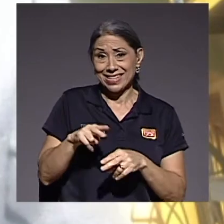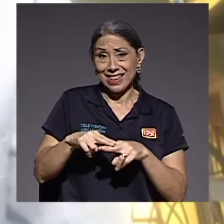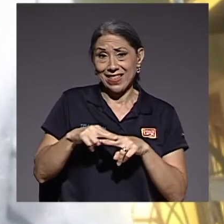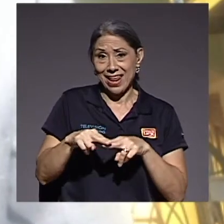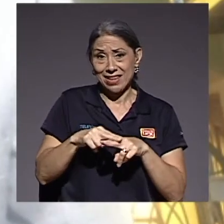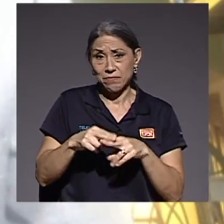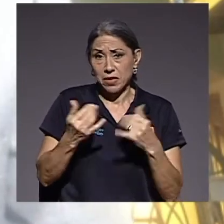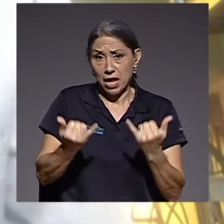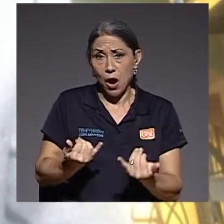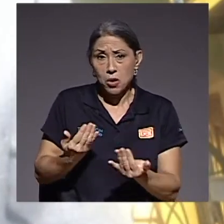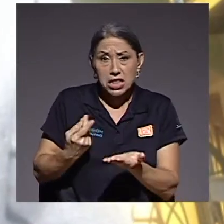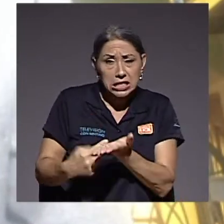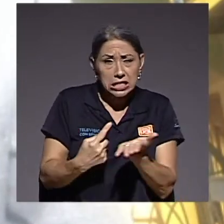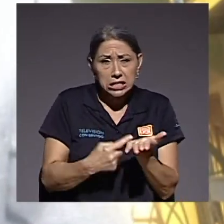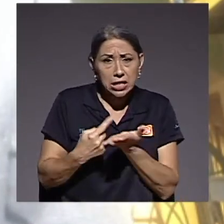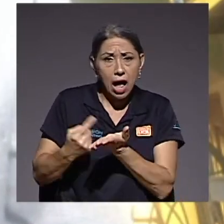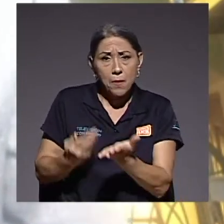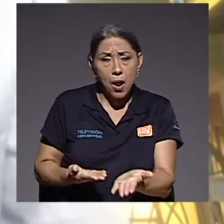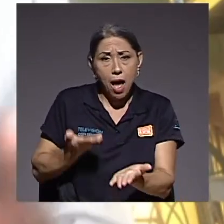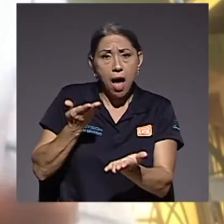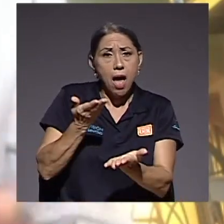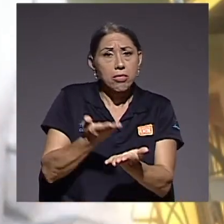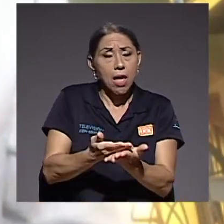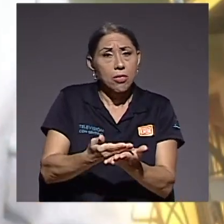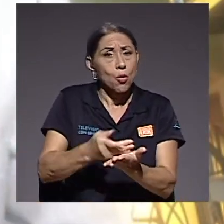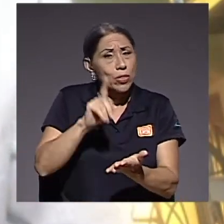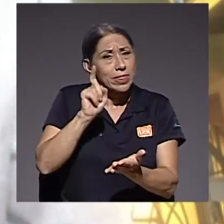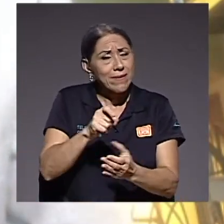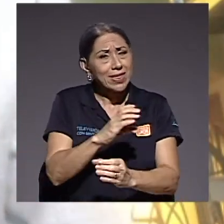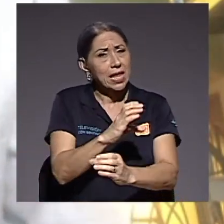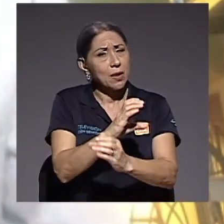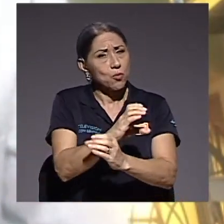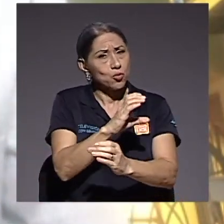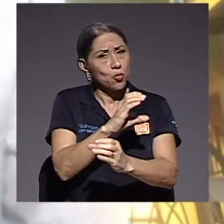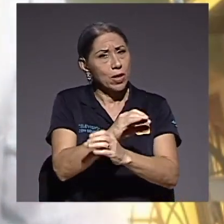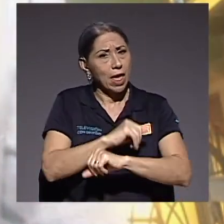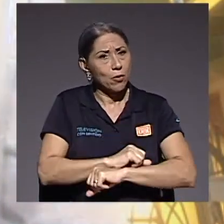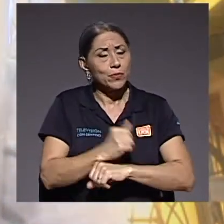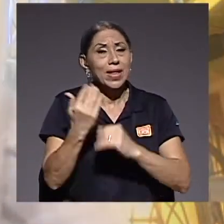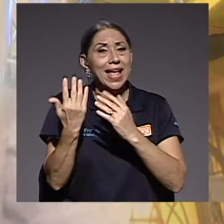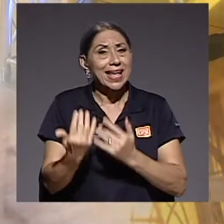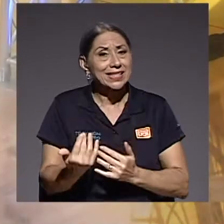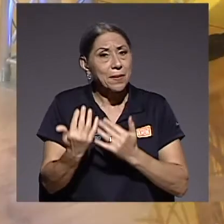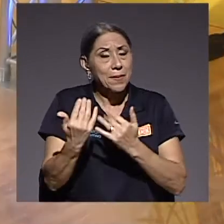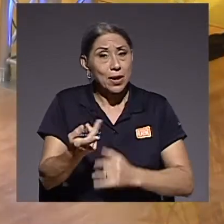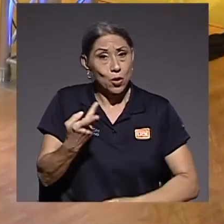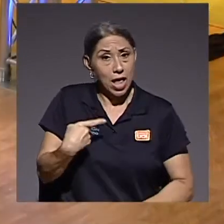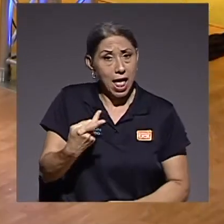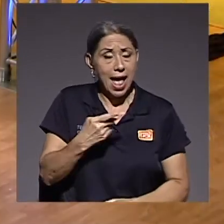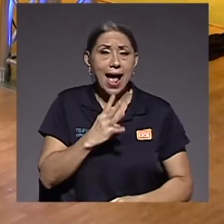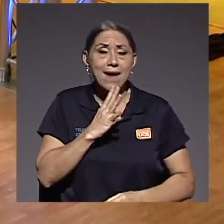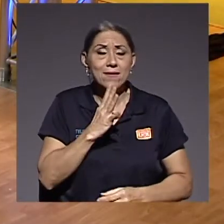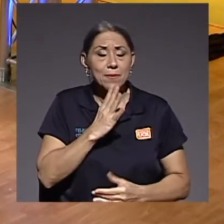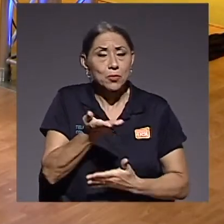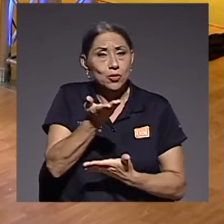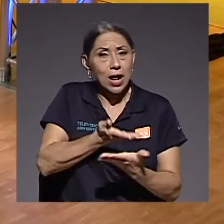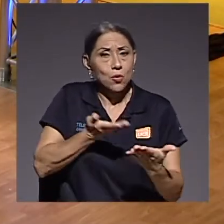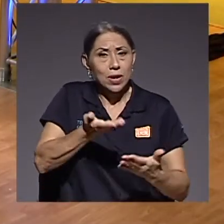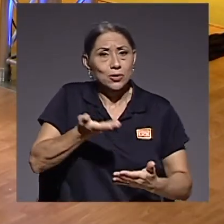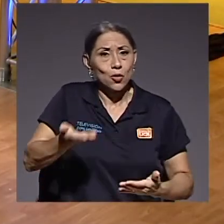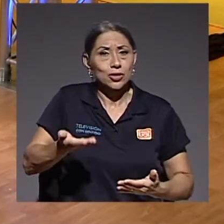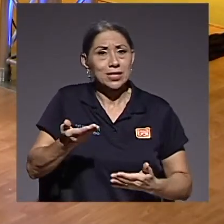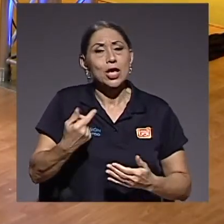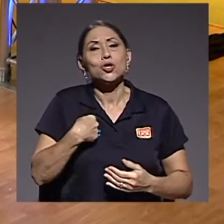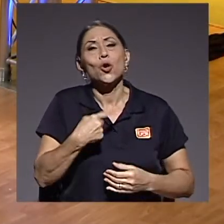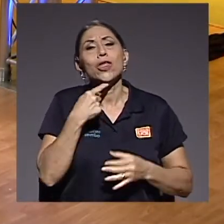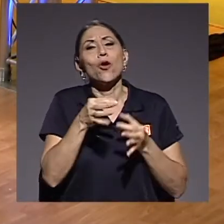planteando, hay que tener mucho cuidado y espero que entremos a discutir algunos detalles, porque yo insisto que el diablo